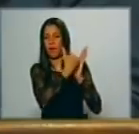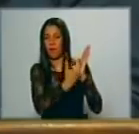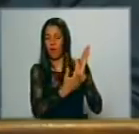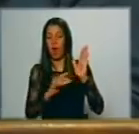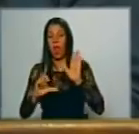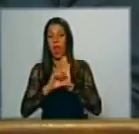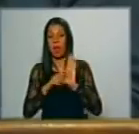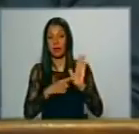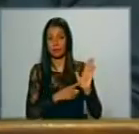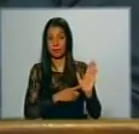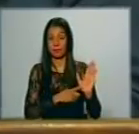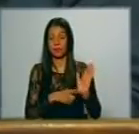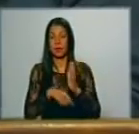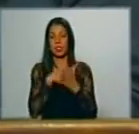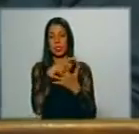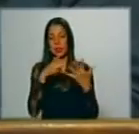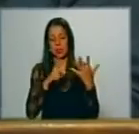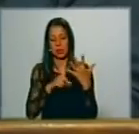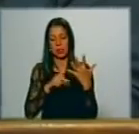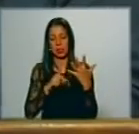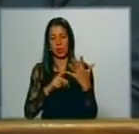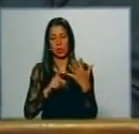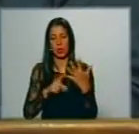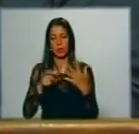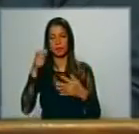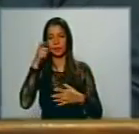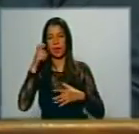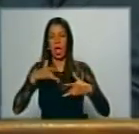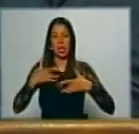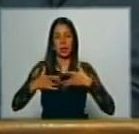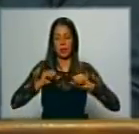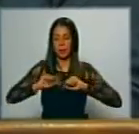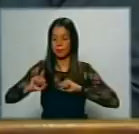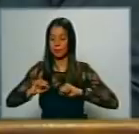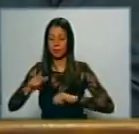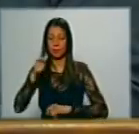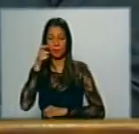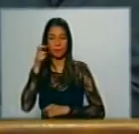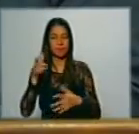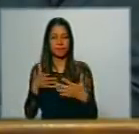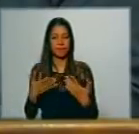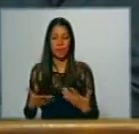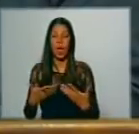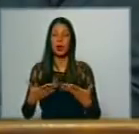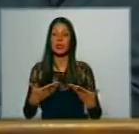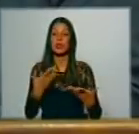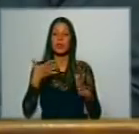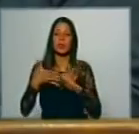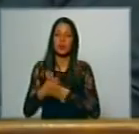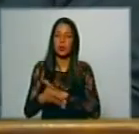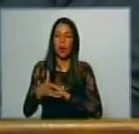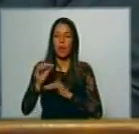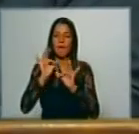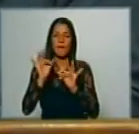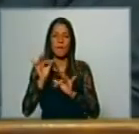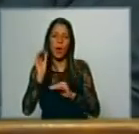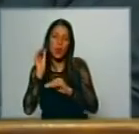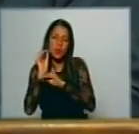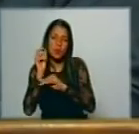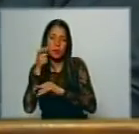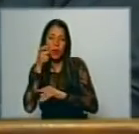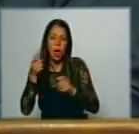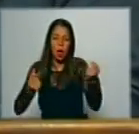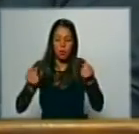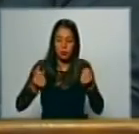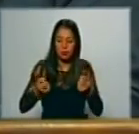ley. 5. Dirigir las actividades relativas a los servicios de mantenimiento y